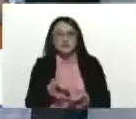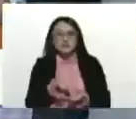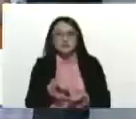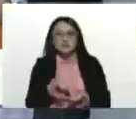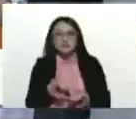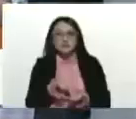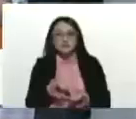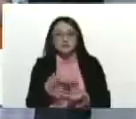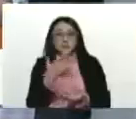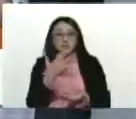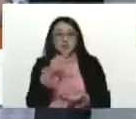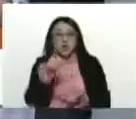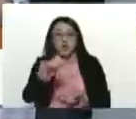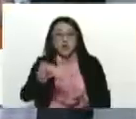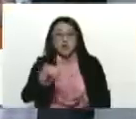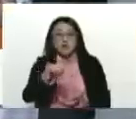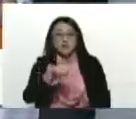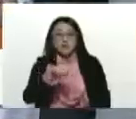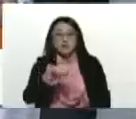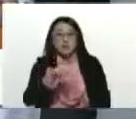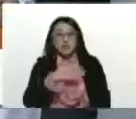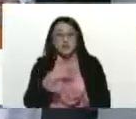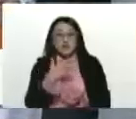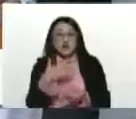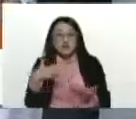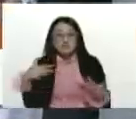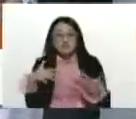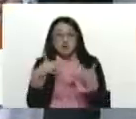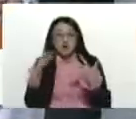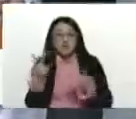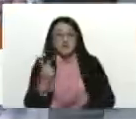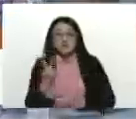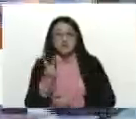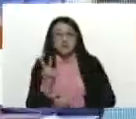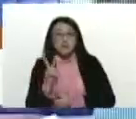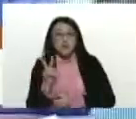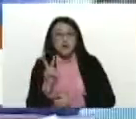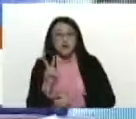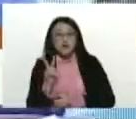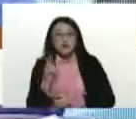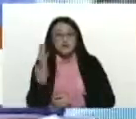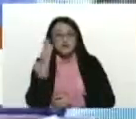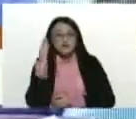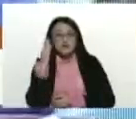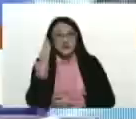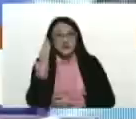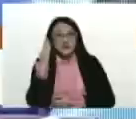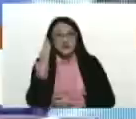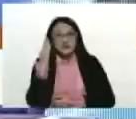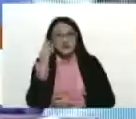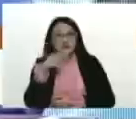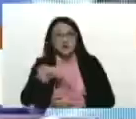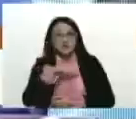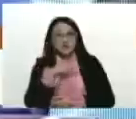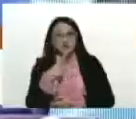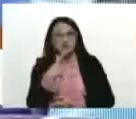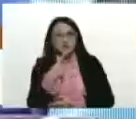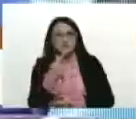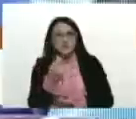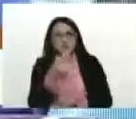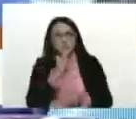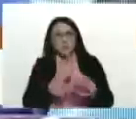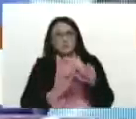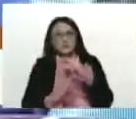si ellos quieren enfrentarse a este país saben lo que nosotros hemos dicho con mucha